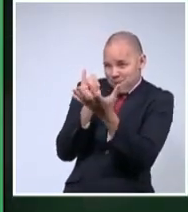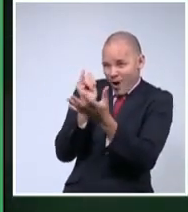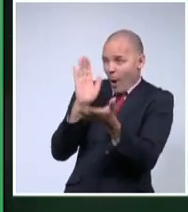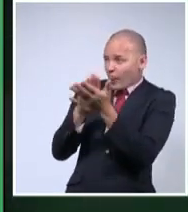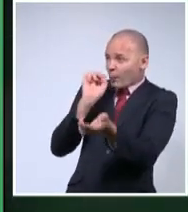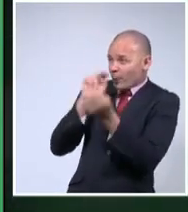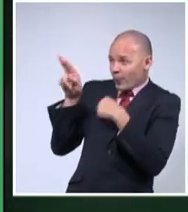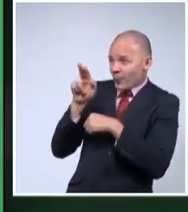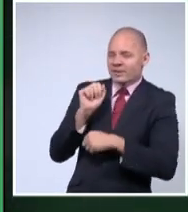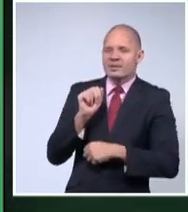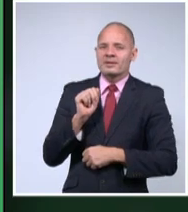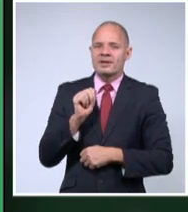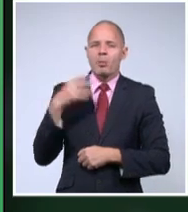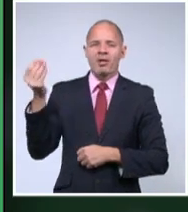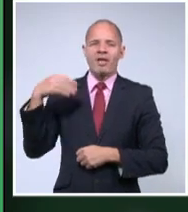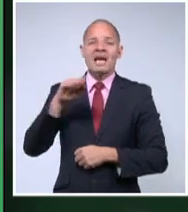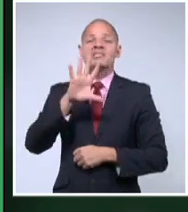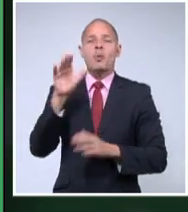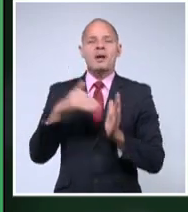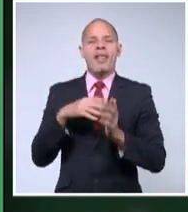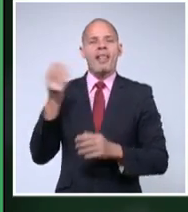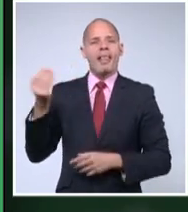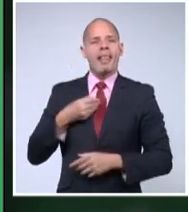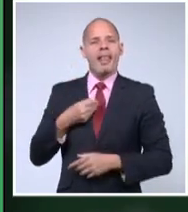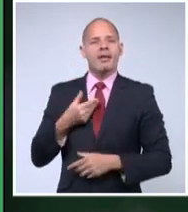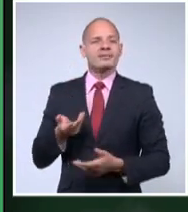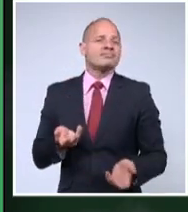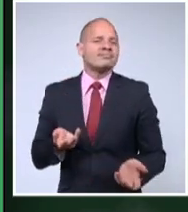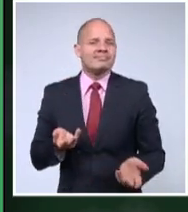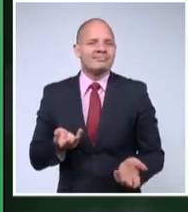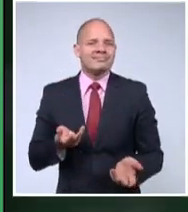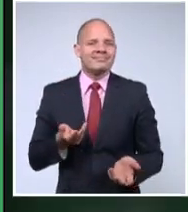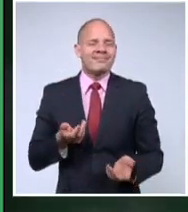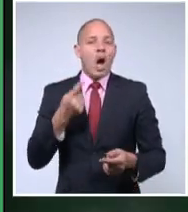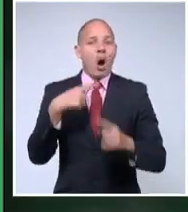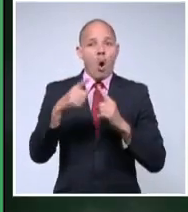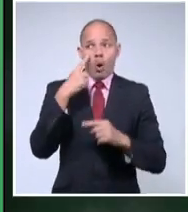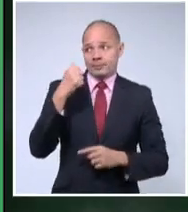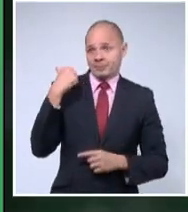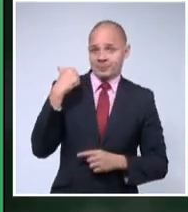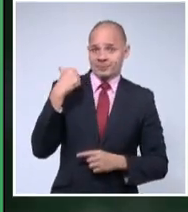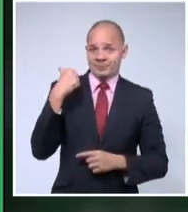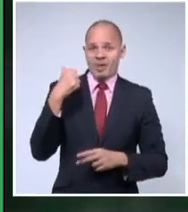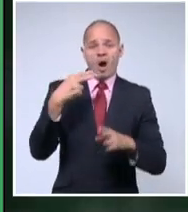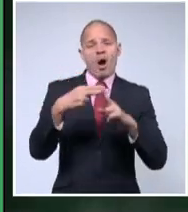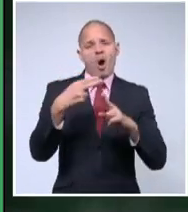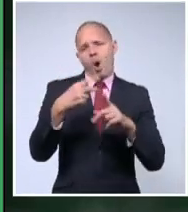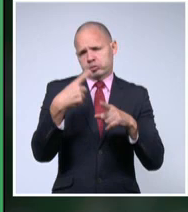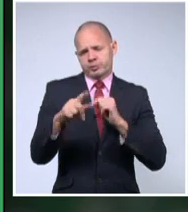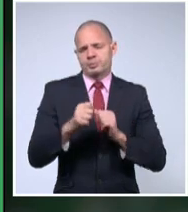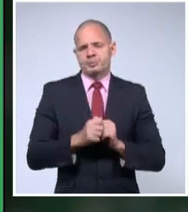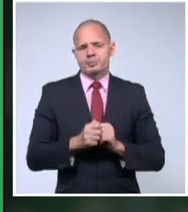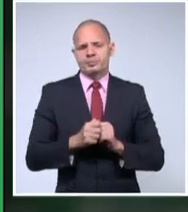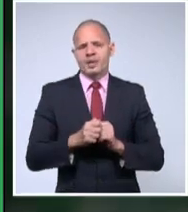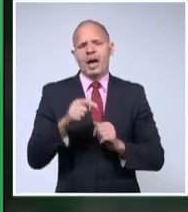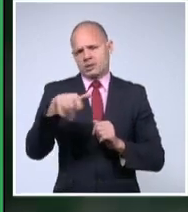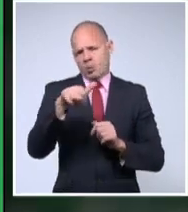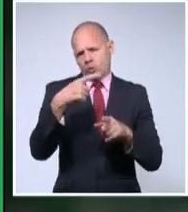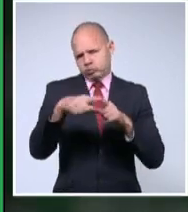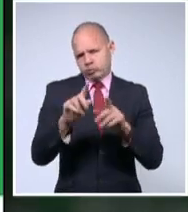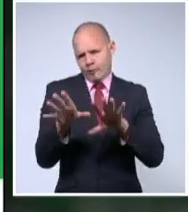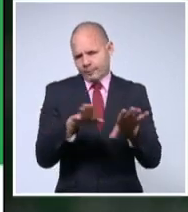opción. Eric, esta persona, desde los Estados Unidos, aquí explico bien y me detengo para entender. Este es otro ejemplo diferente.